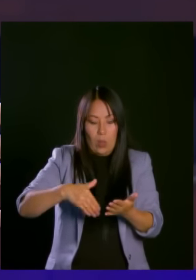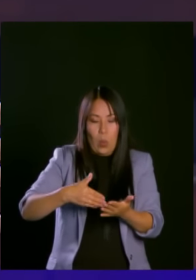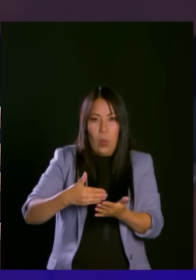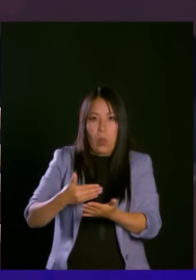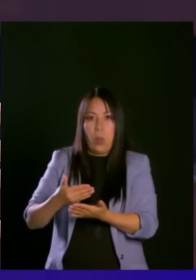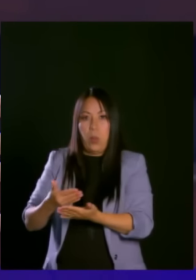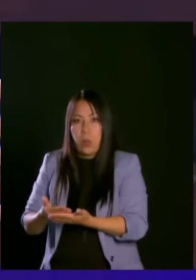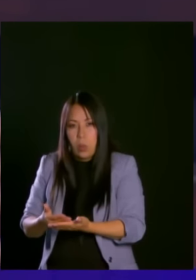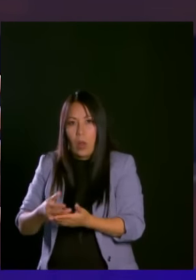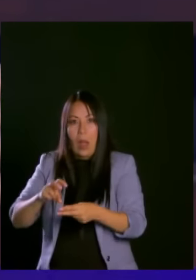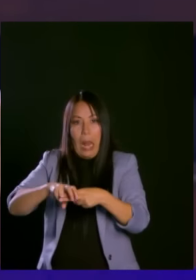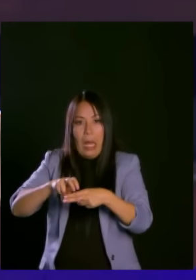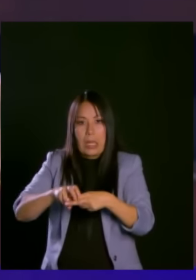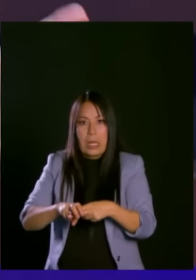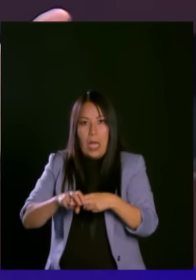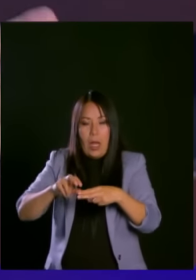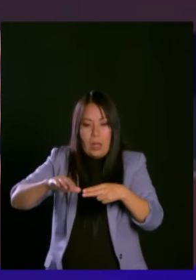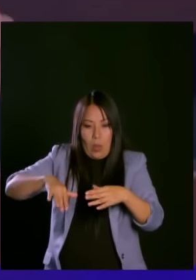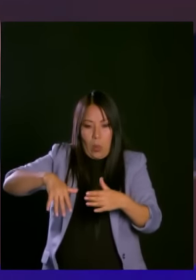sillas.